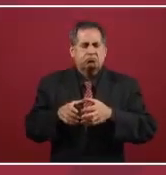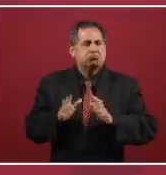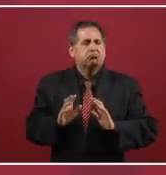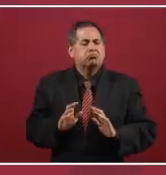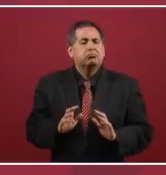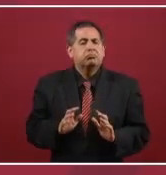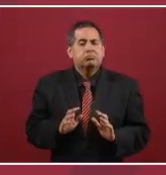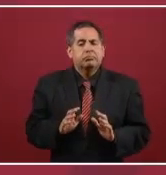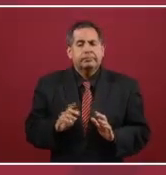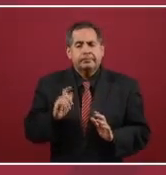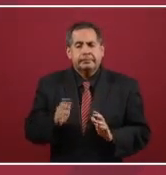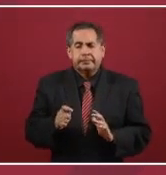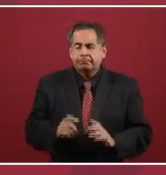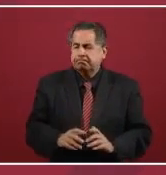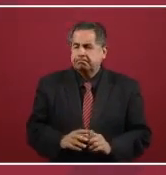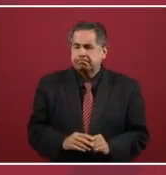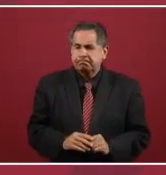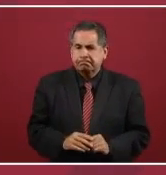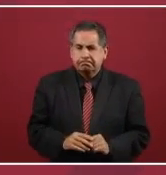cuando